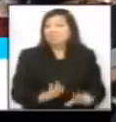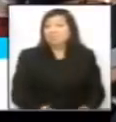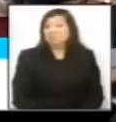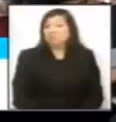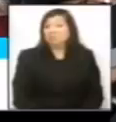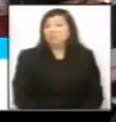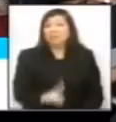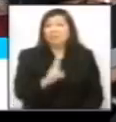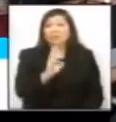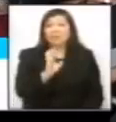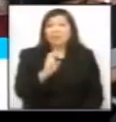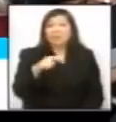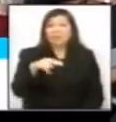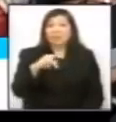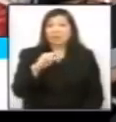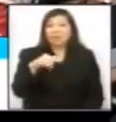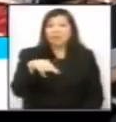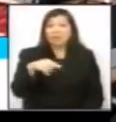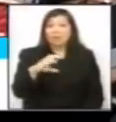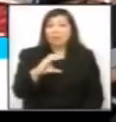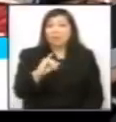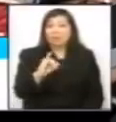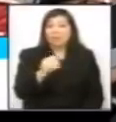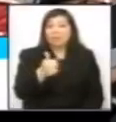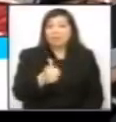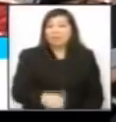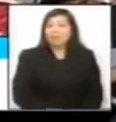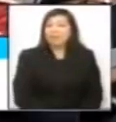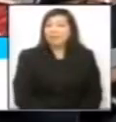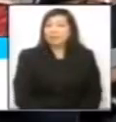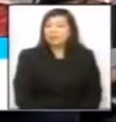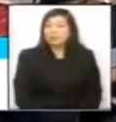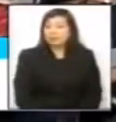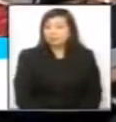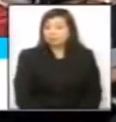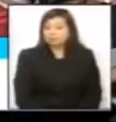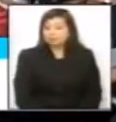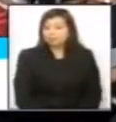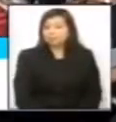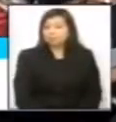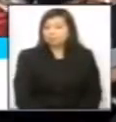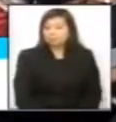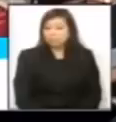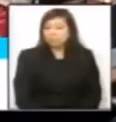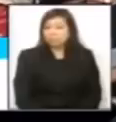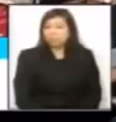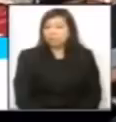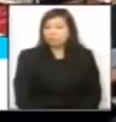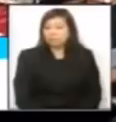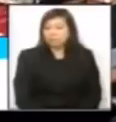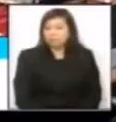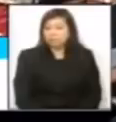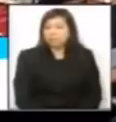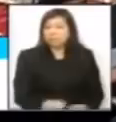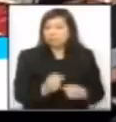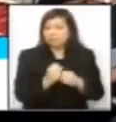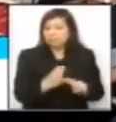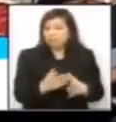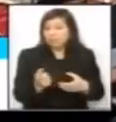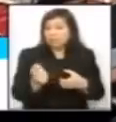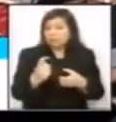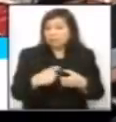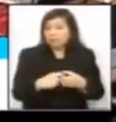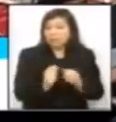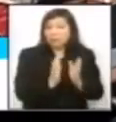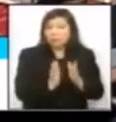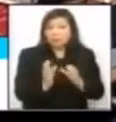Están, van a volver a leer. Ok, perfecto. Pero tiene que ser tu tema. Vamos a ir donde tenía. La renuncia de afiliación